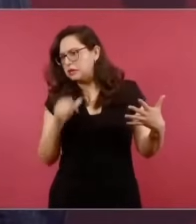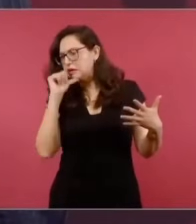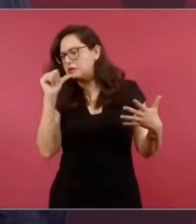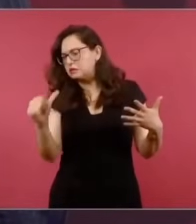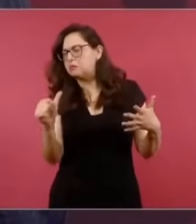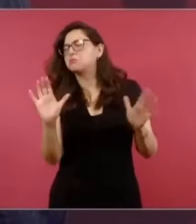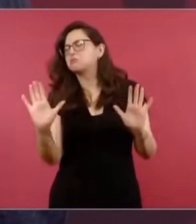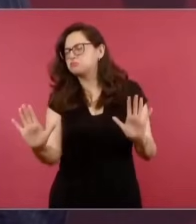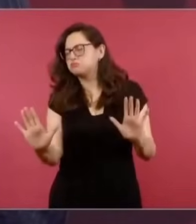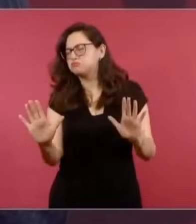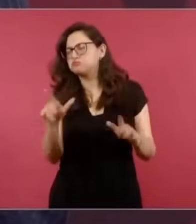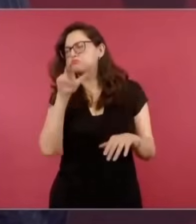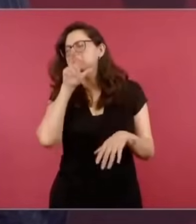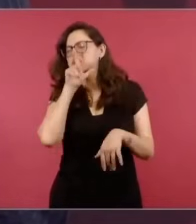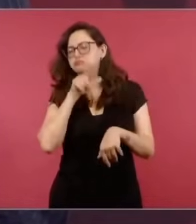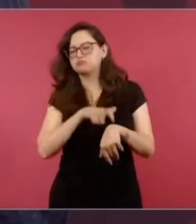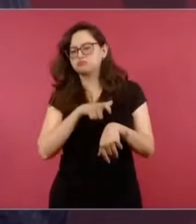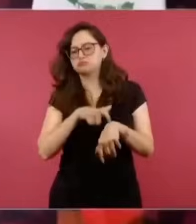Vamos a tener tiempo.